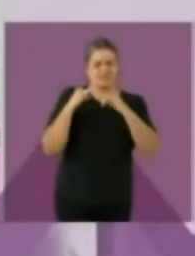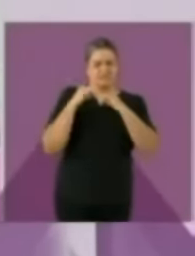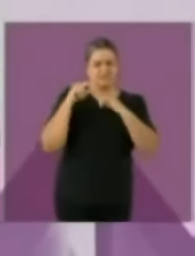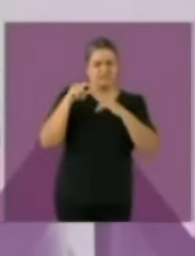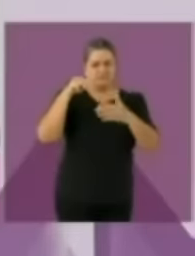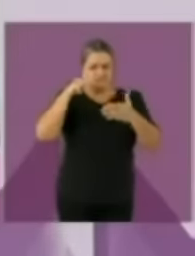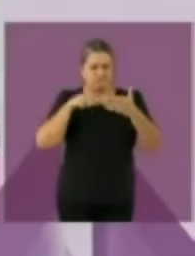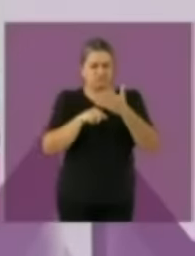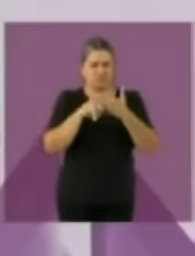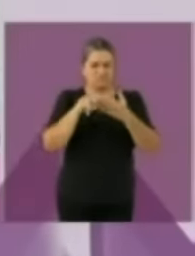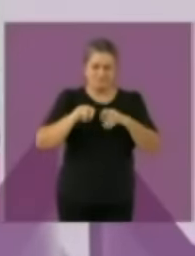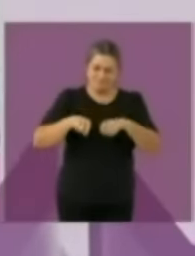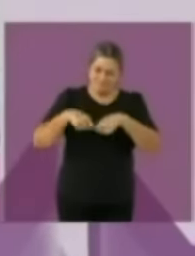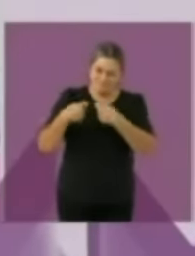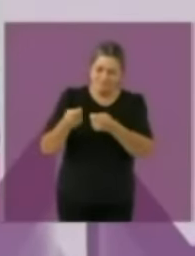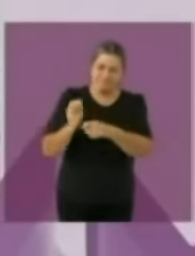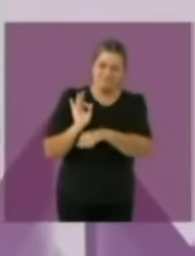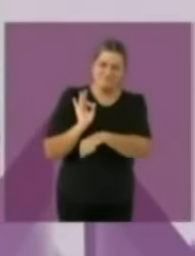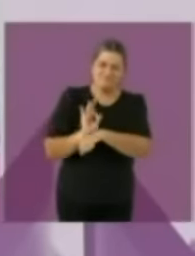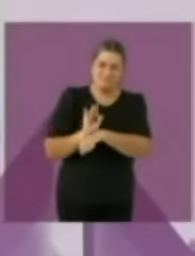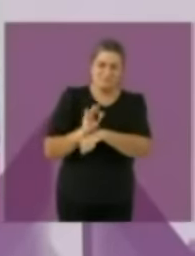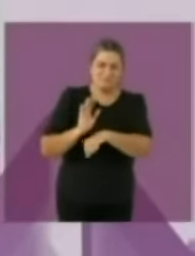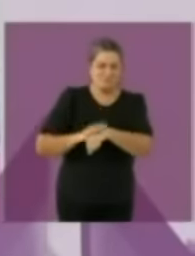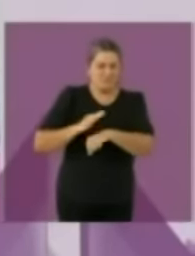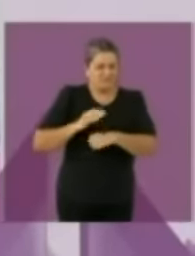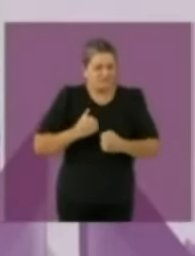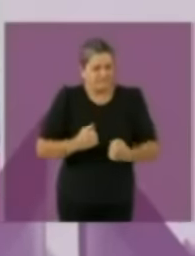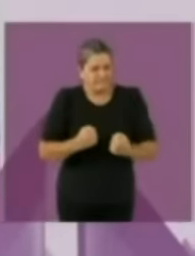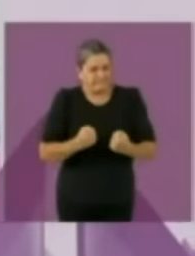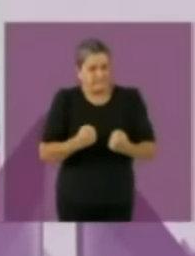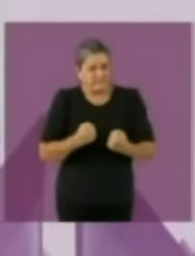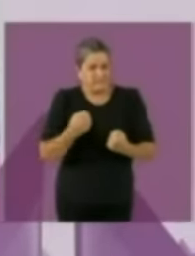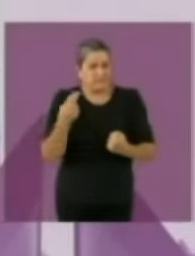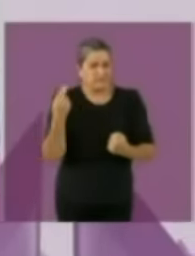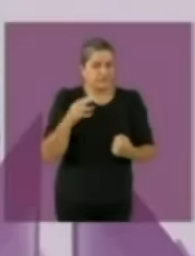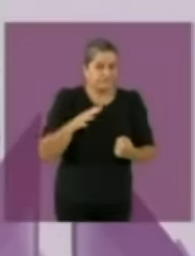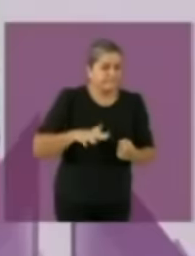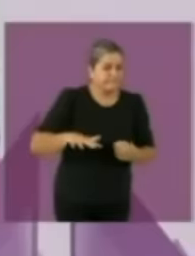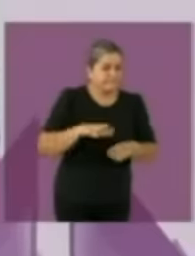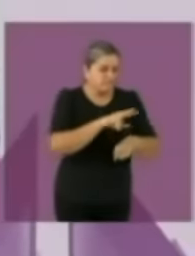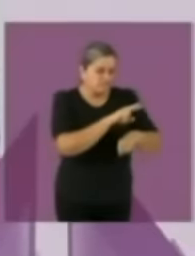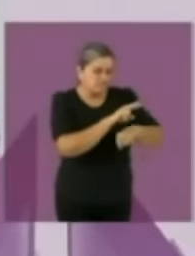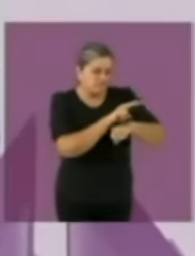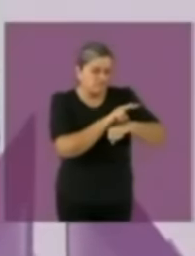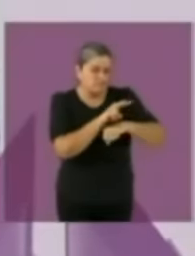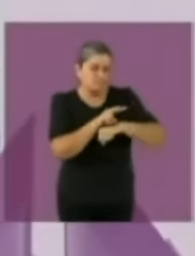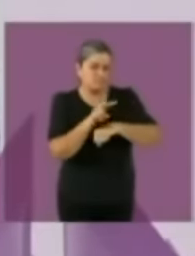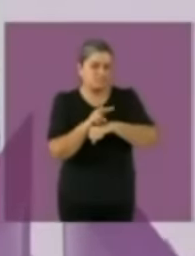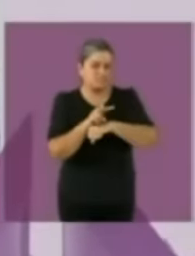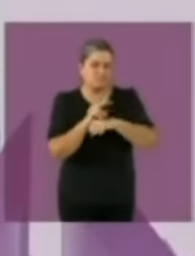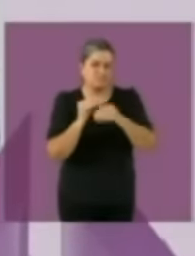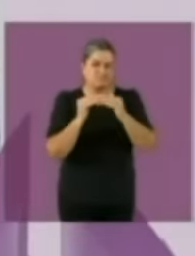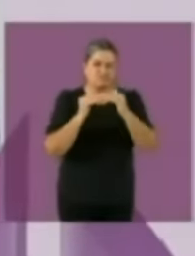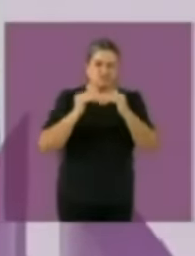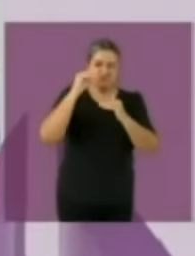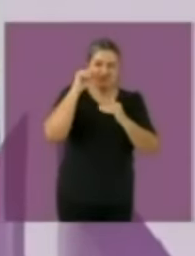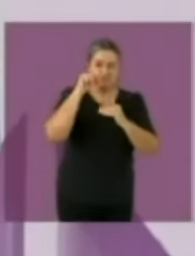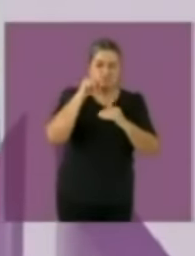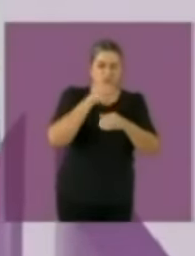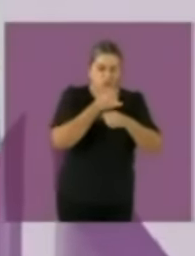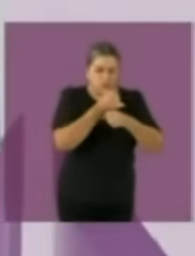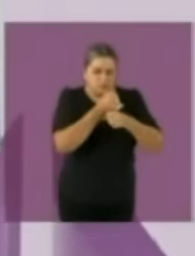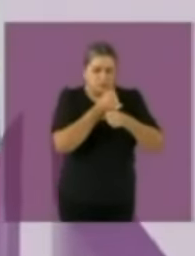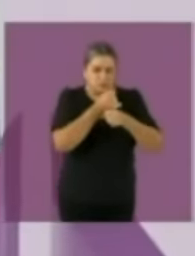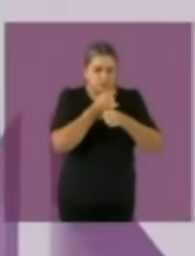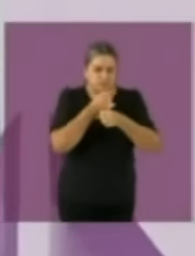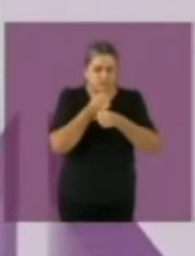de deslindarse de estos partidos, que en el fondo es deslindarse de su propia candidatura. Entonces, me parece que